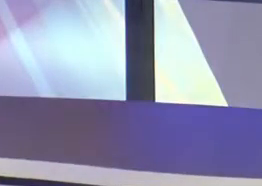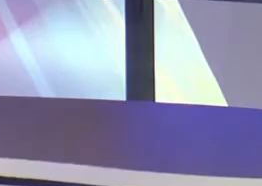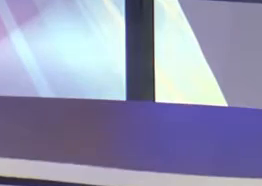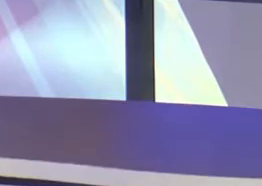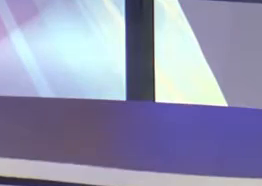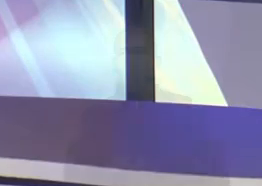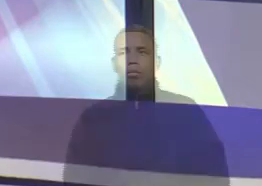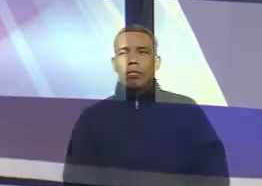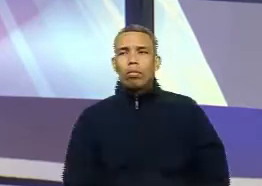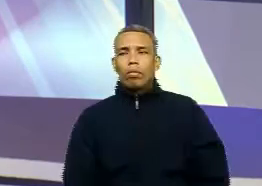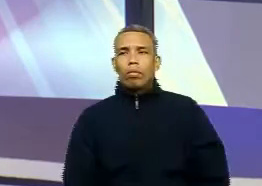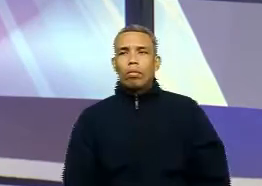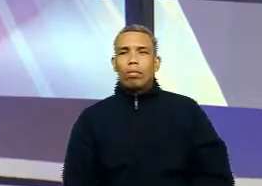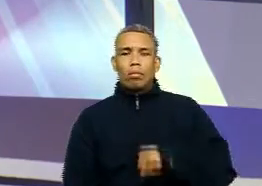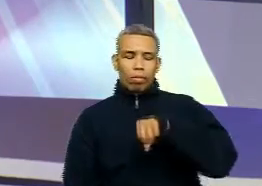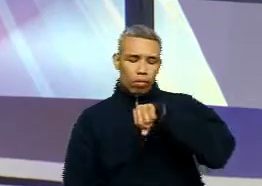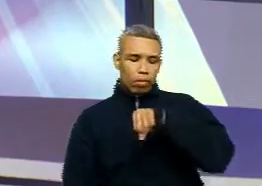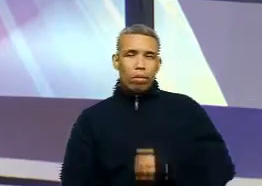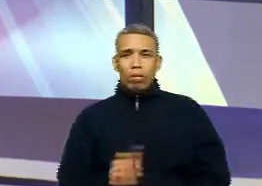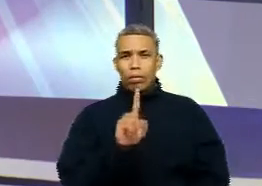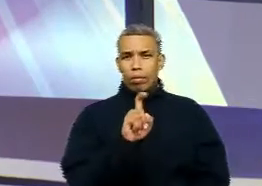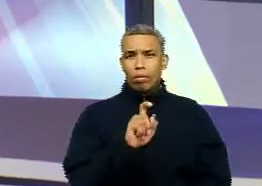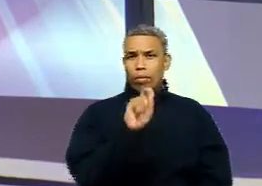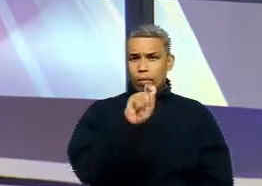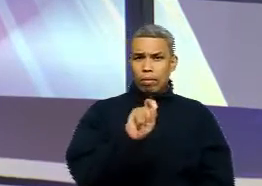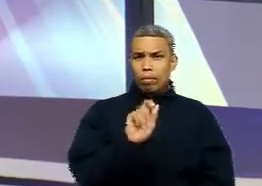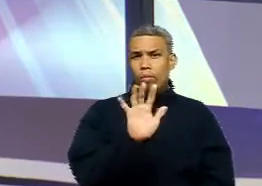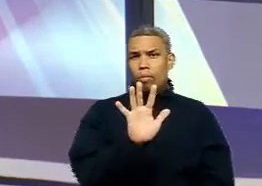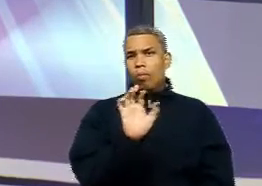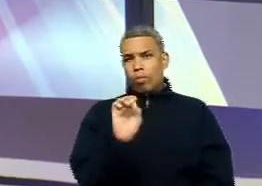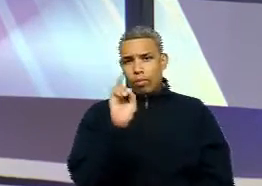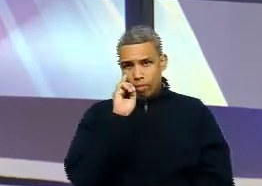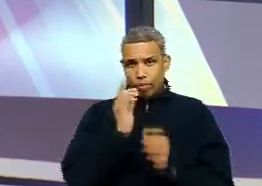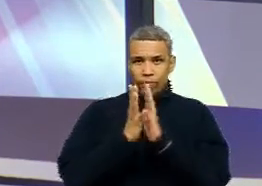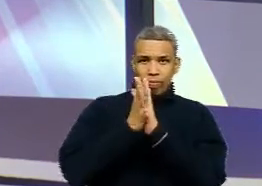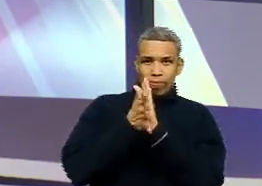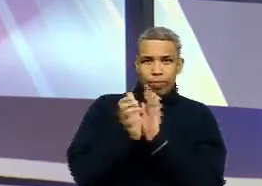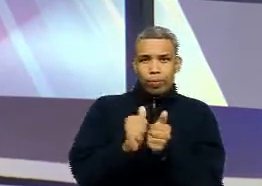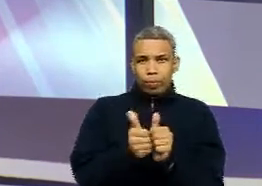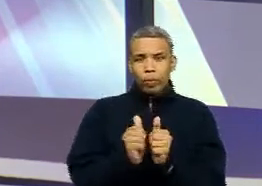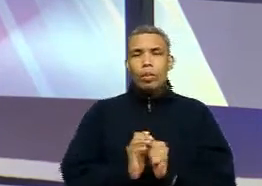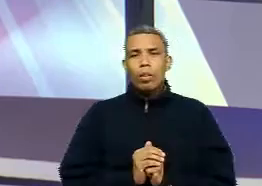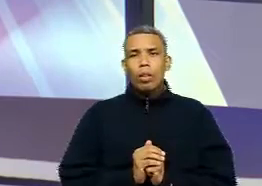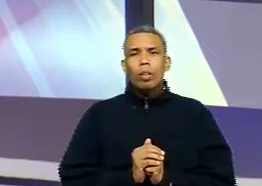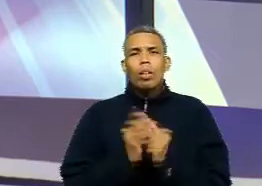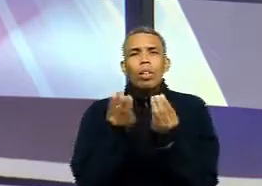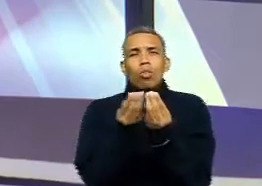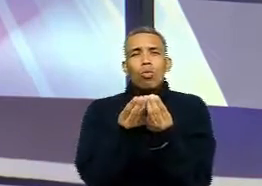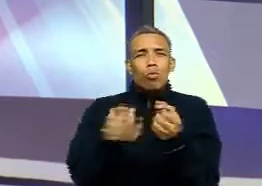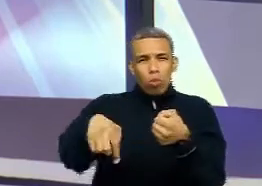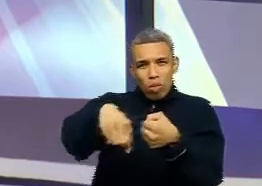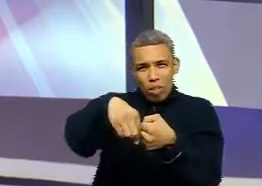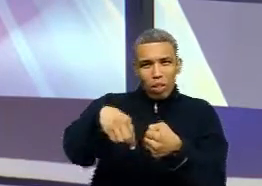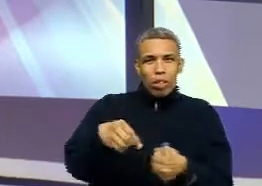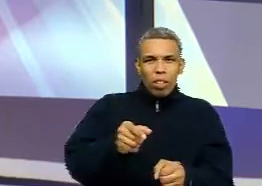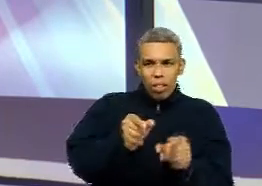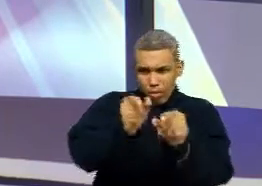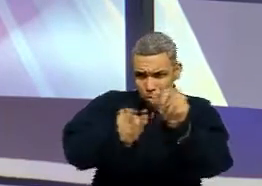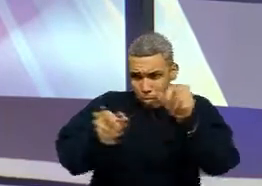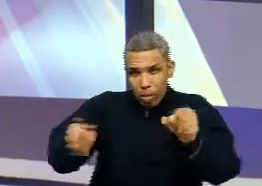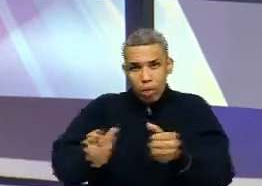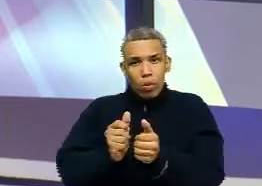6:50 y ya está aquí toda la información deportiva en Enlace Noticias. Fueron conocidos los nombres de las nuevas figuras de la Alianza Petrolera para la temporada